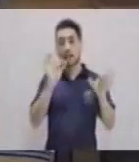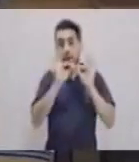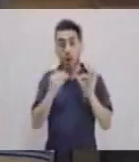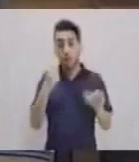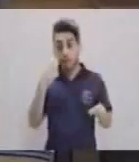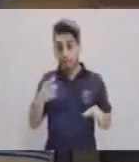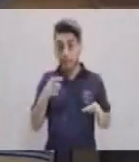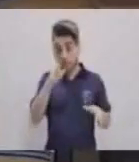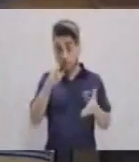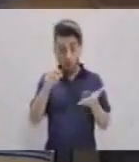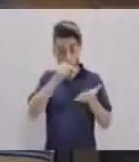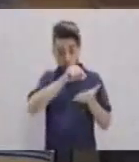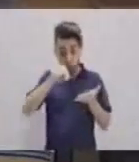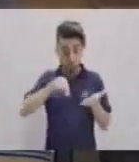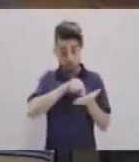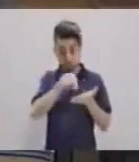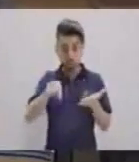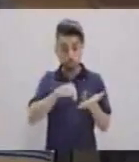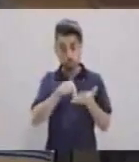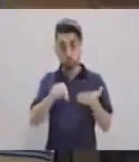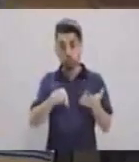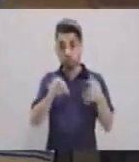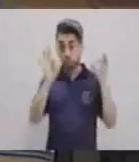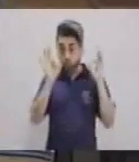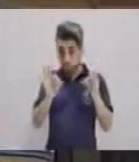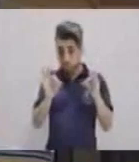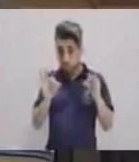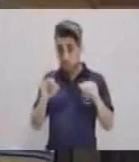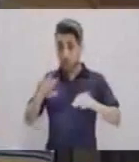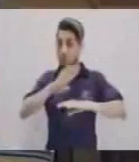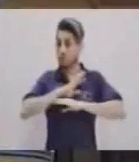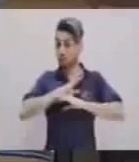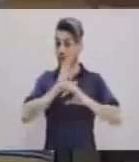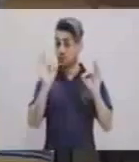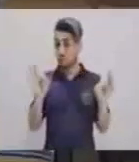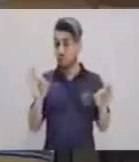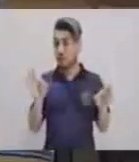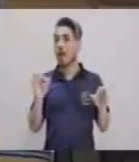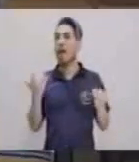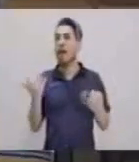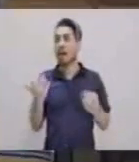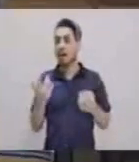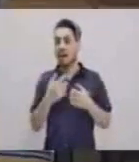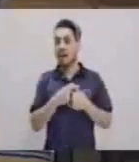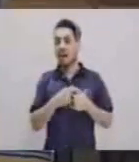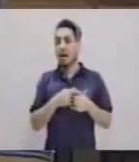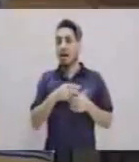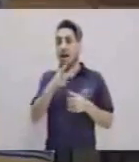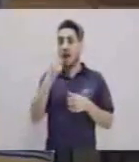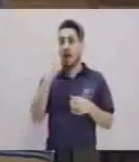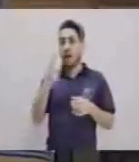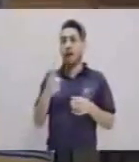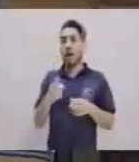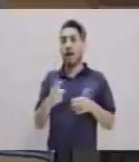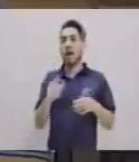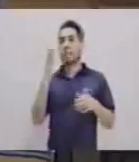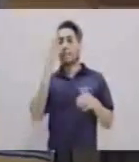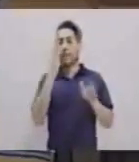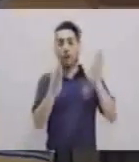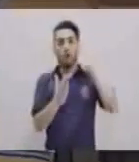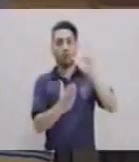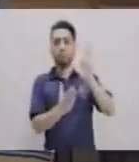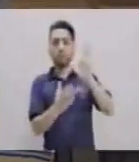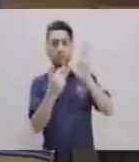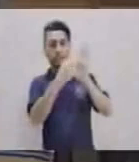confirmar si el trabajo que usted ha realizado ha quedado a satisfacción Entonces, ponga la imagen enfrente de un